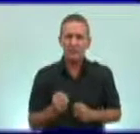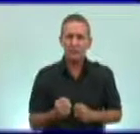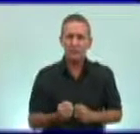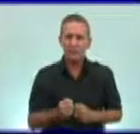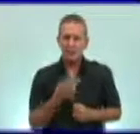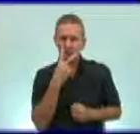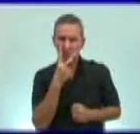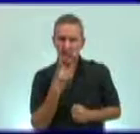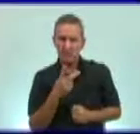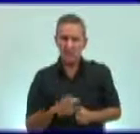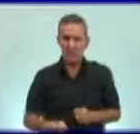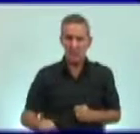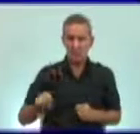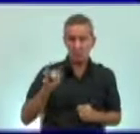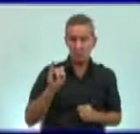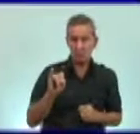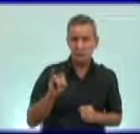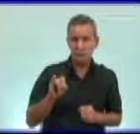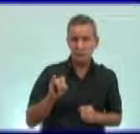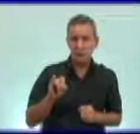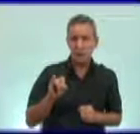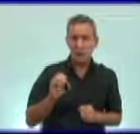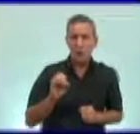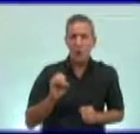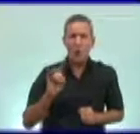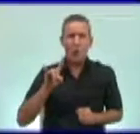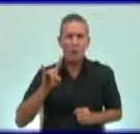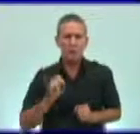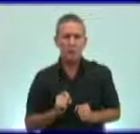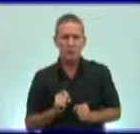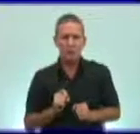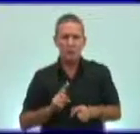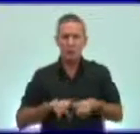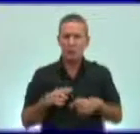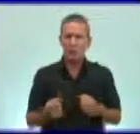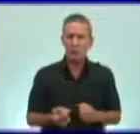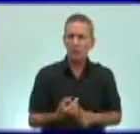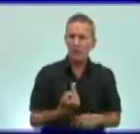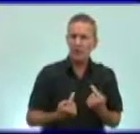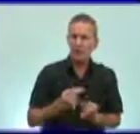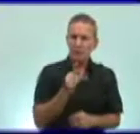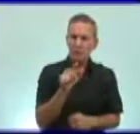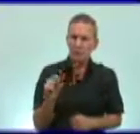9? ¿Por qué algunos observan un 6 y otros observan un 9?